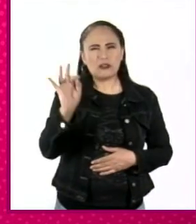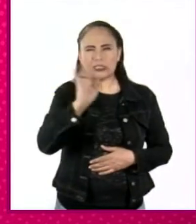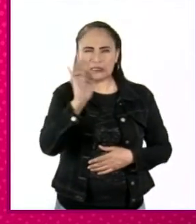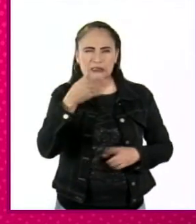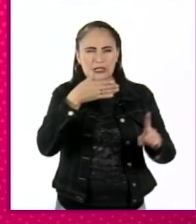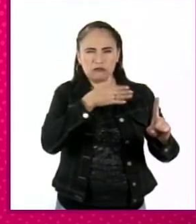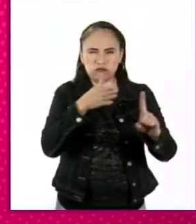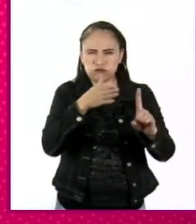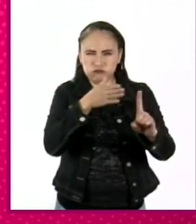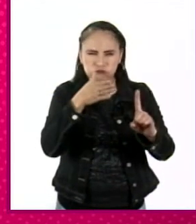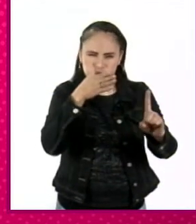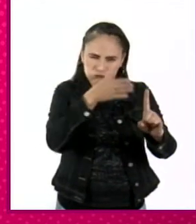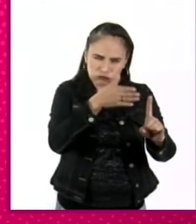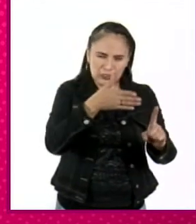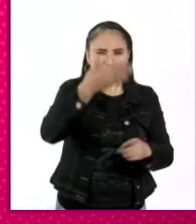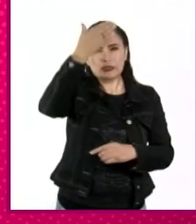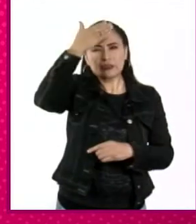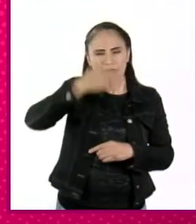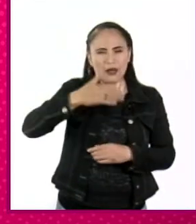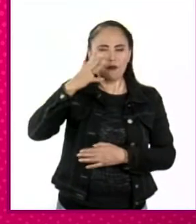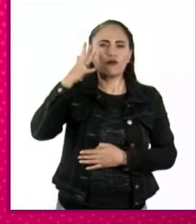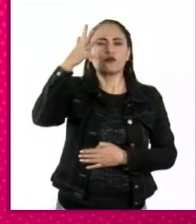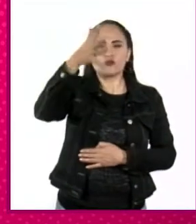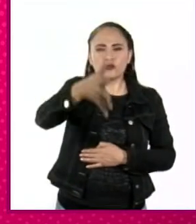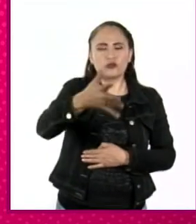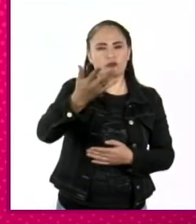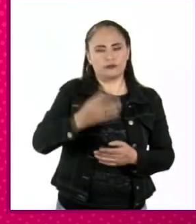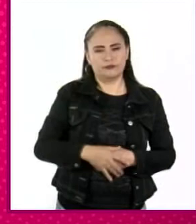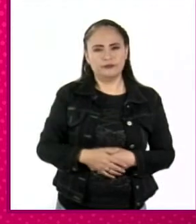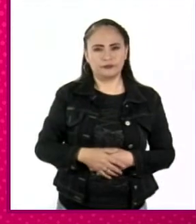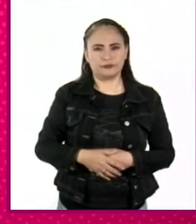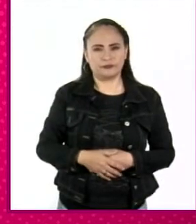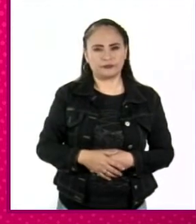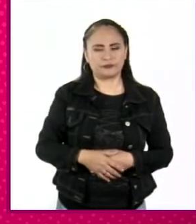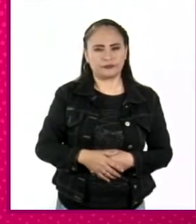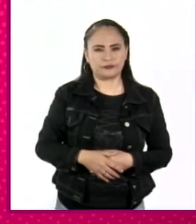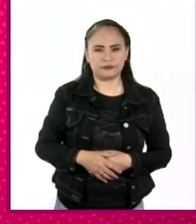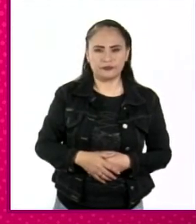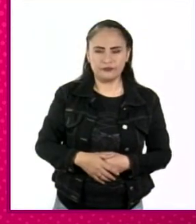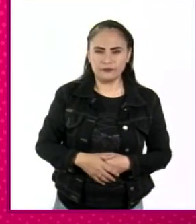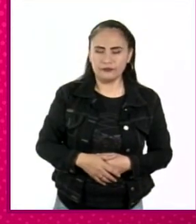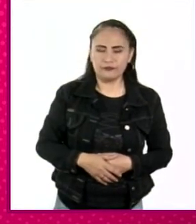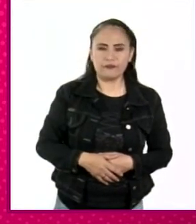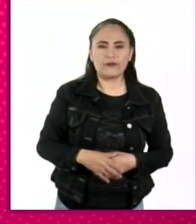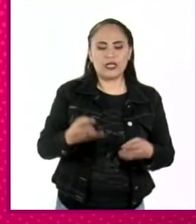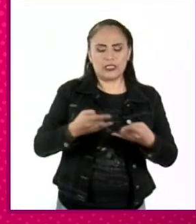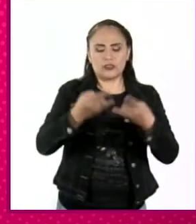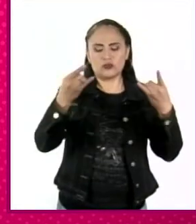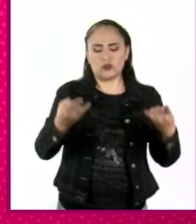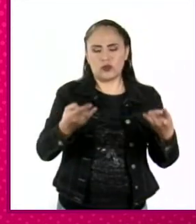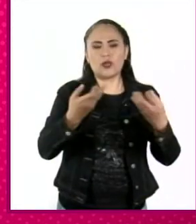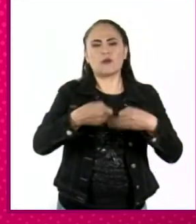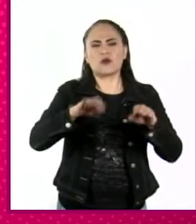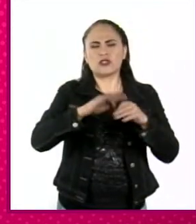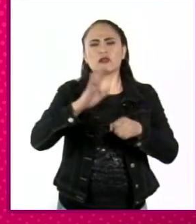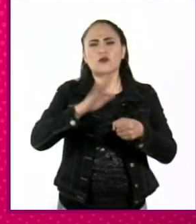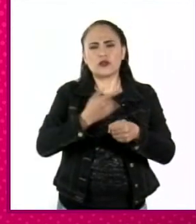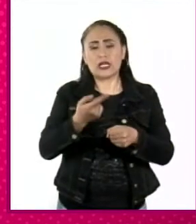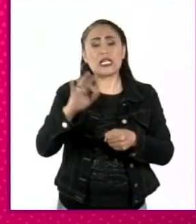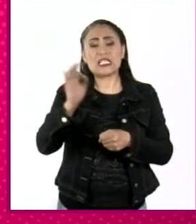dirección hacia el futuro. Es importante porque de lo contrario no tenemos memoria